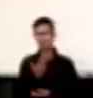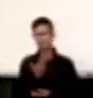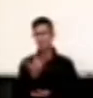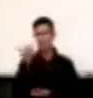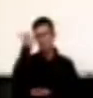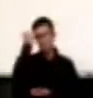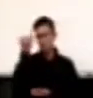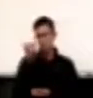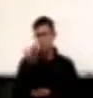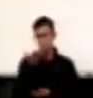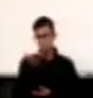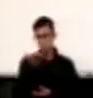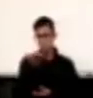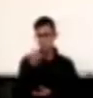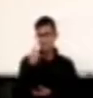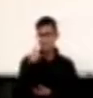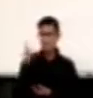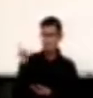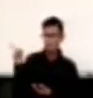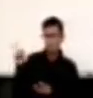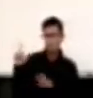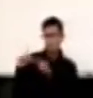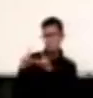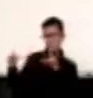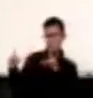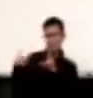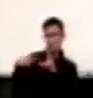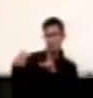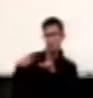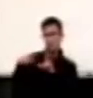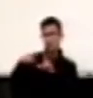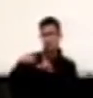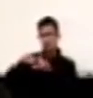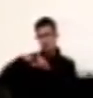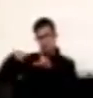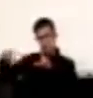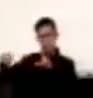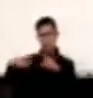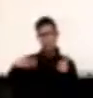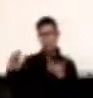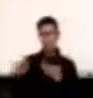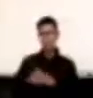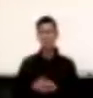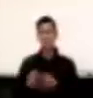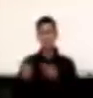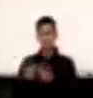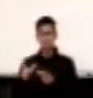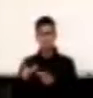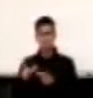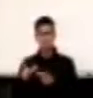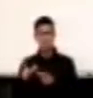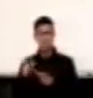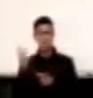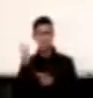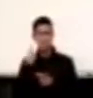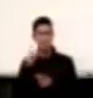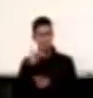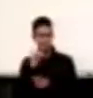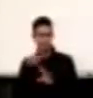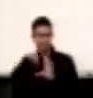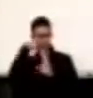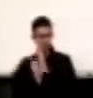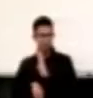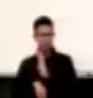Si tú viste la gráfica de la confianza, si bien los partidos políticos están en último lugar, la confianza entre